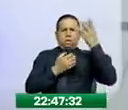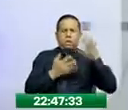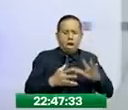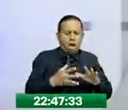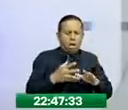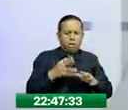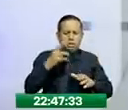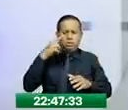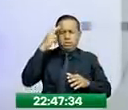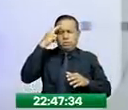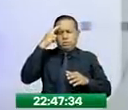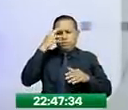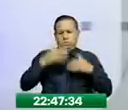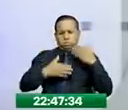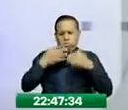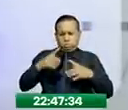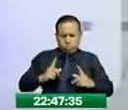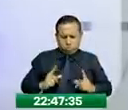deja la pandemia